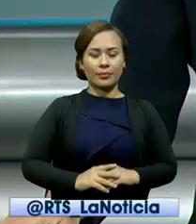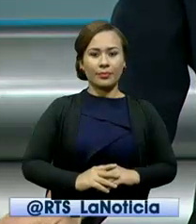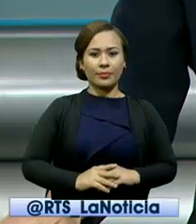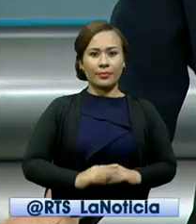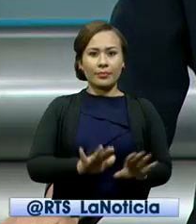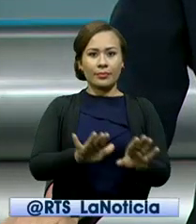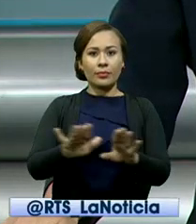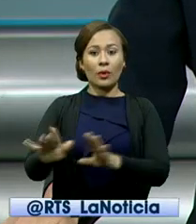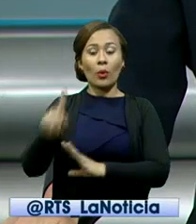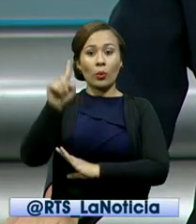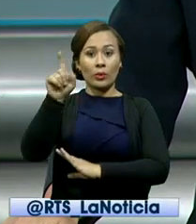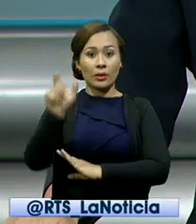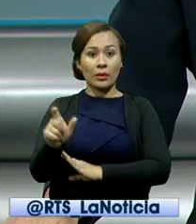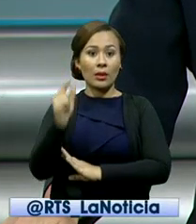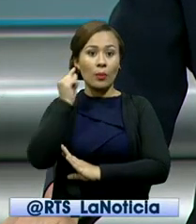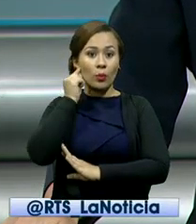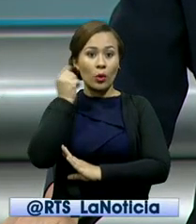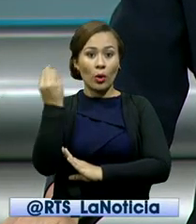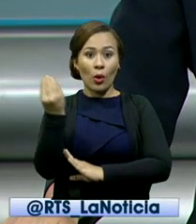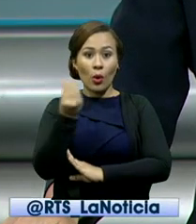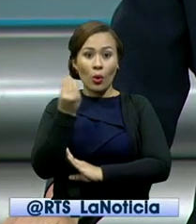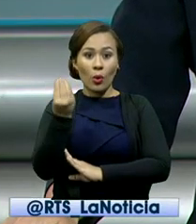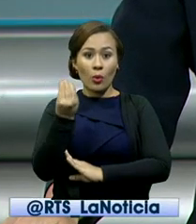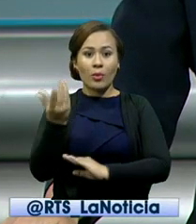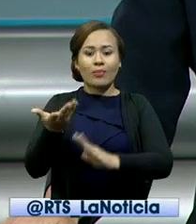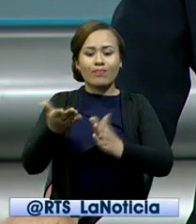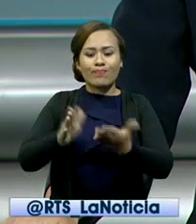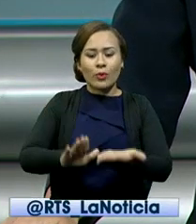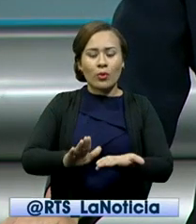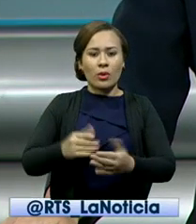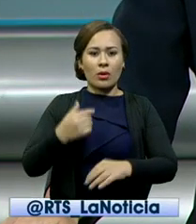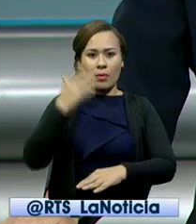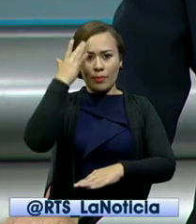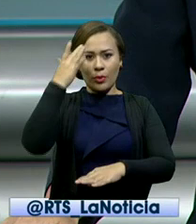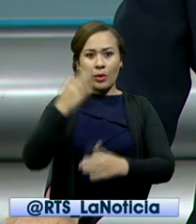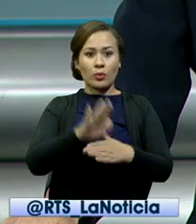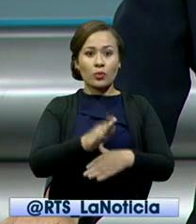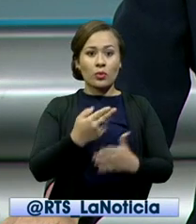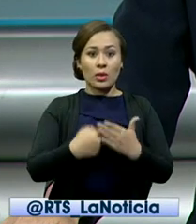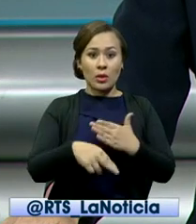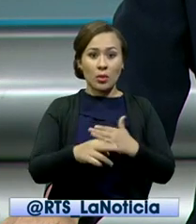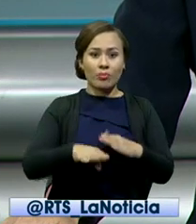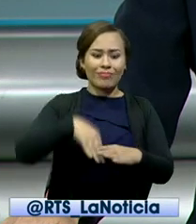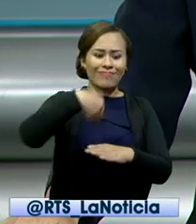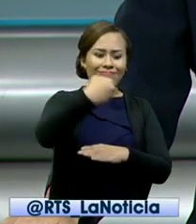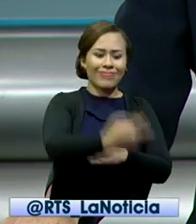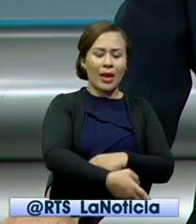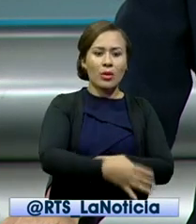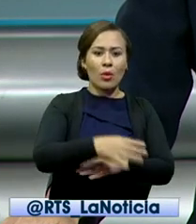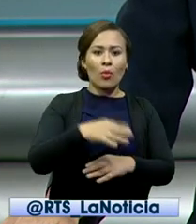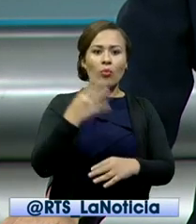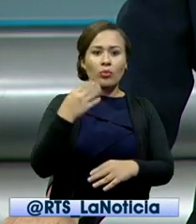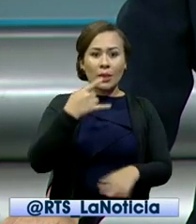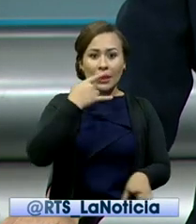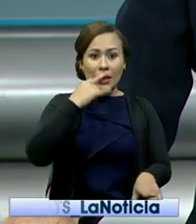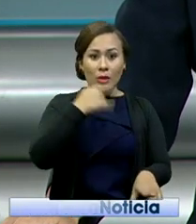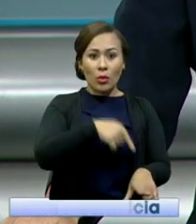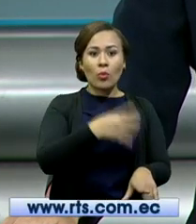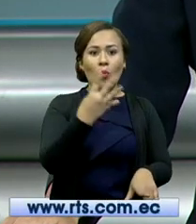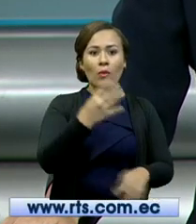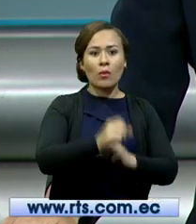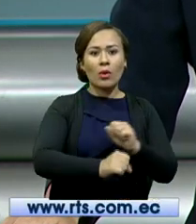una joven madre perdió la vida al salvar a su hijo de 4 años quien había caído a un pozo en santo domingo capital de la provincia tsáchila